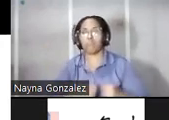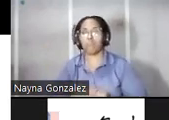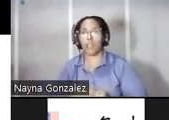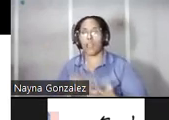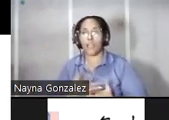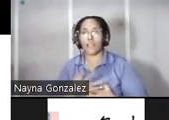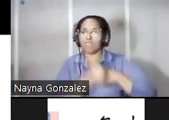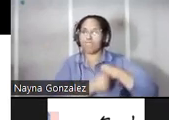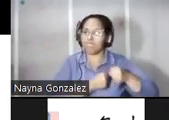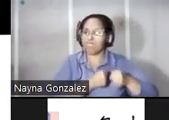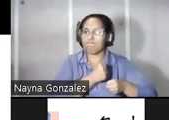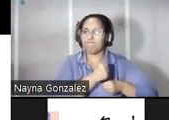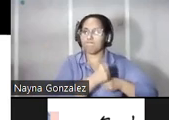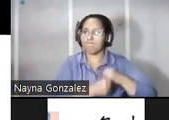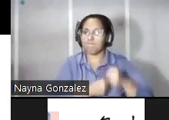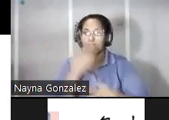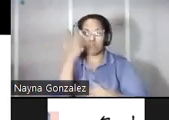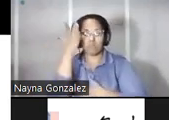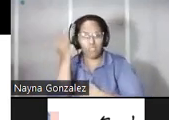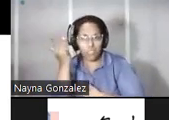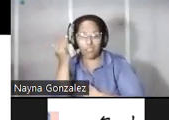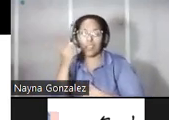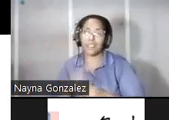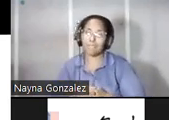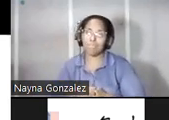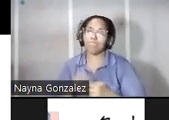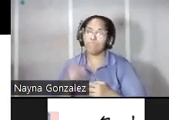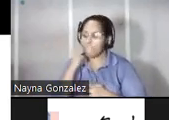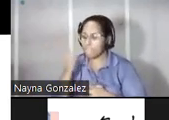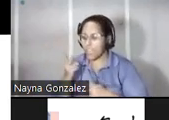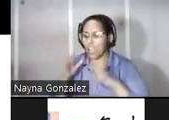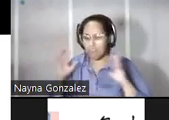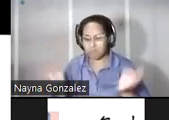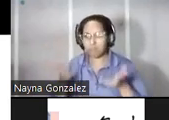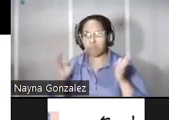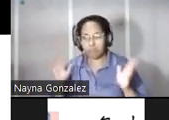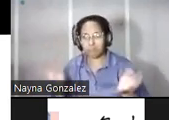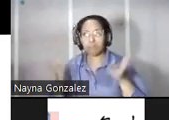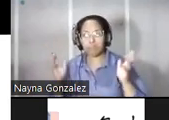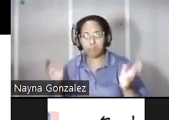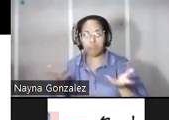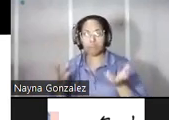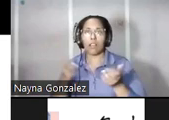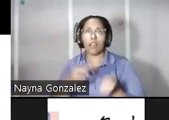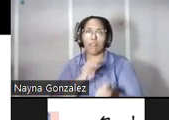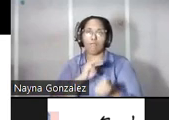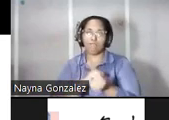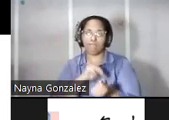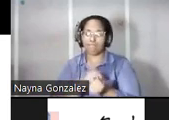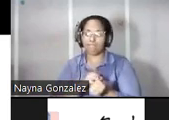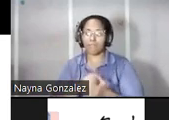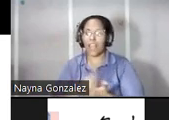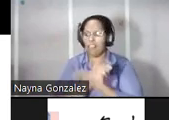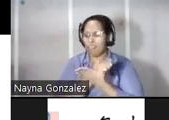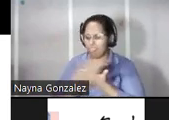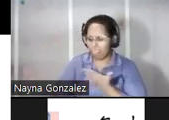ella sufría grandemente debido a los desalentadores pronósticos médicos y lo que implicaba esa expulsión